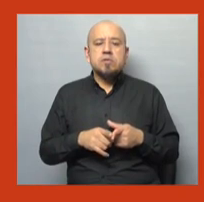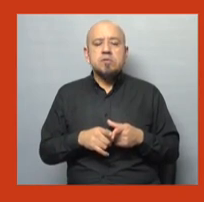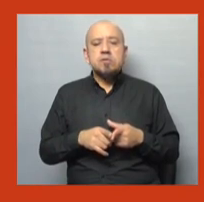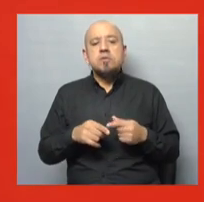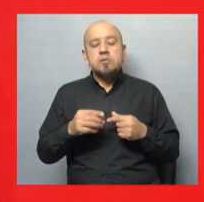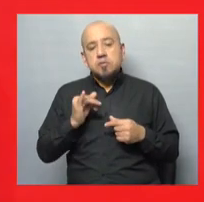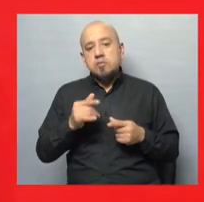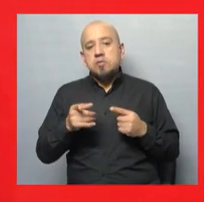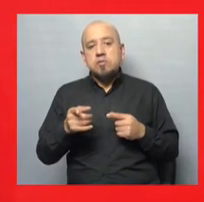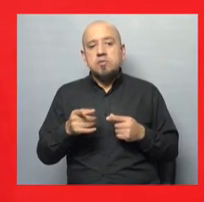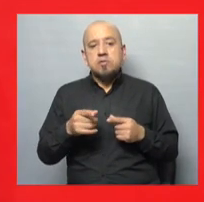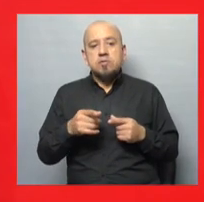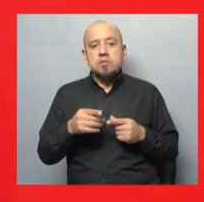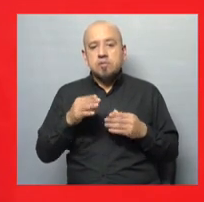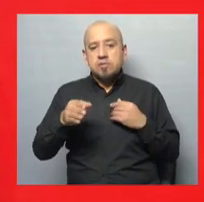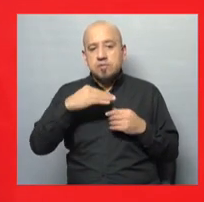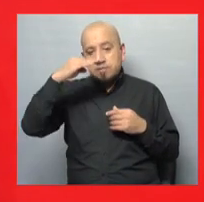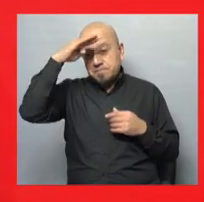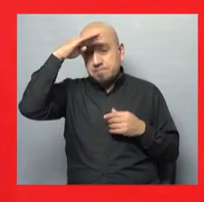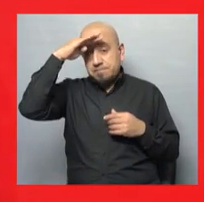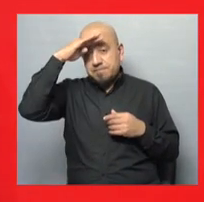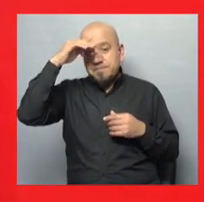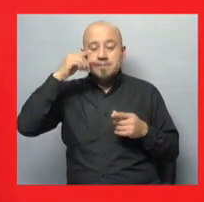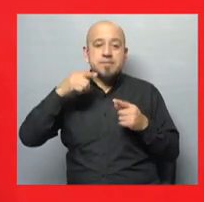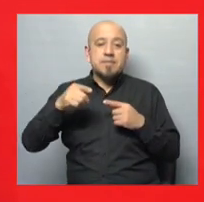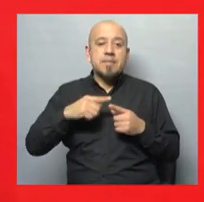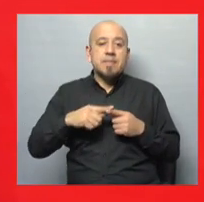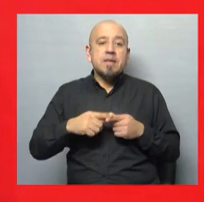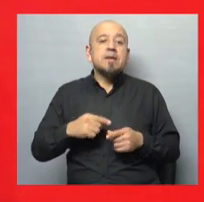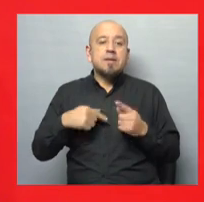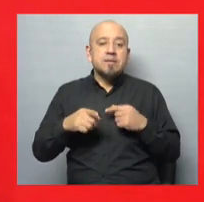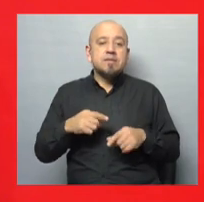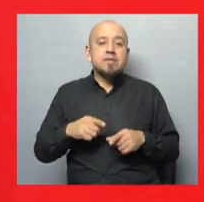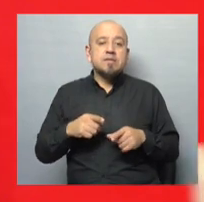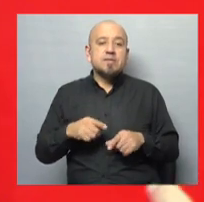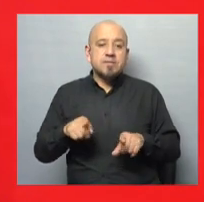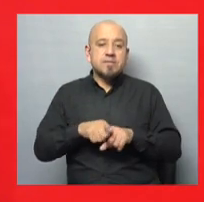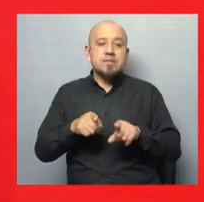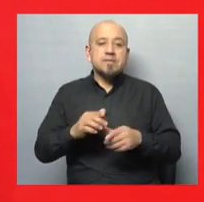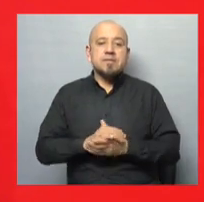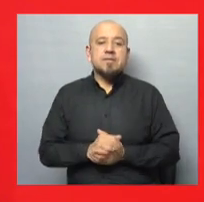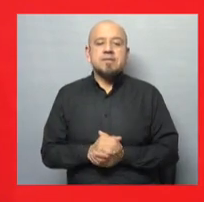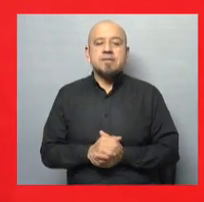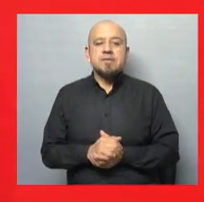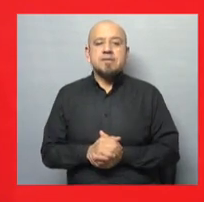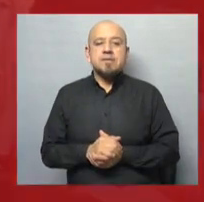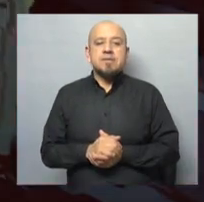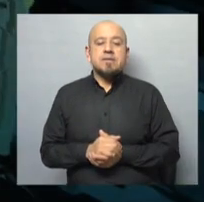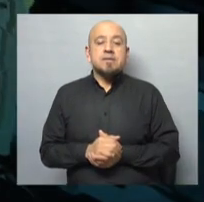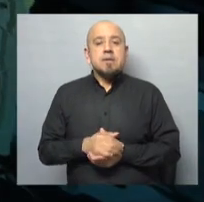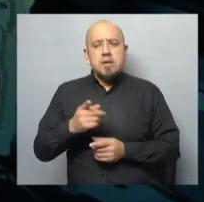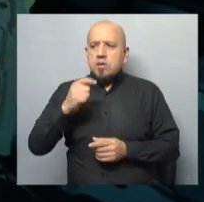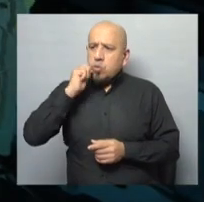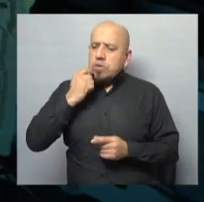que a pesar del cerc y yo sé que me hacía mi vieja de este igual me tiraba el agua pues sabes que ibas porque te